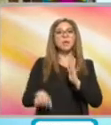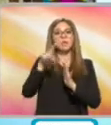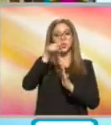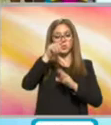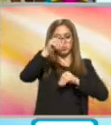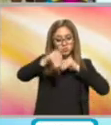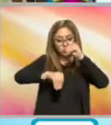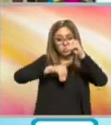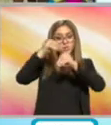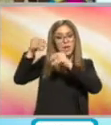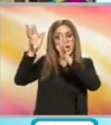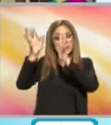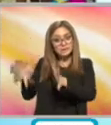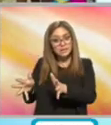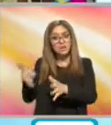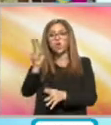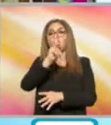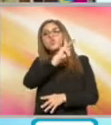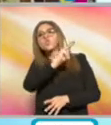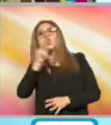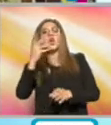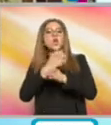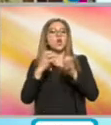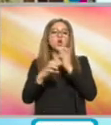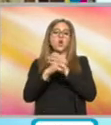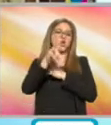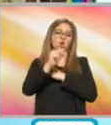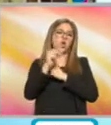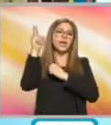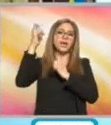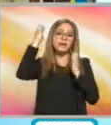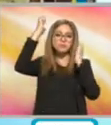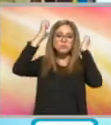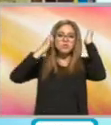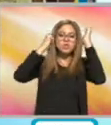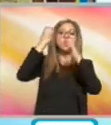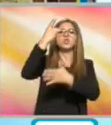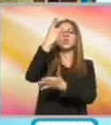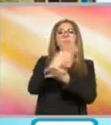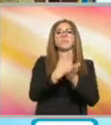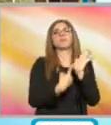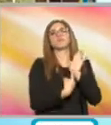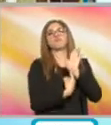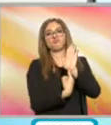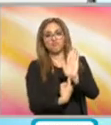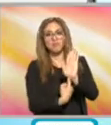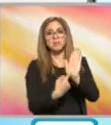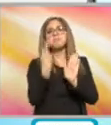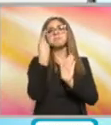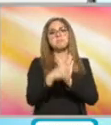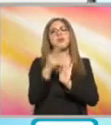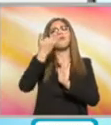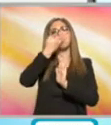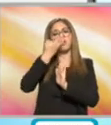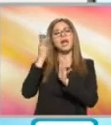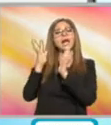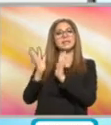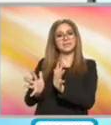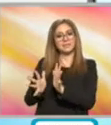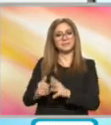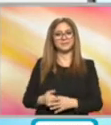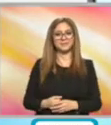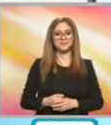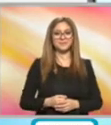quedar. No todo, solo los jardines, los porque jardines. las otras exposiciones son efímeras. Sí. Bueno, pero ya con eso, ¿no? Sí. Es una maravilla, la verdad.